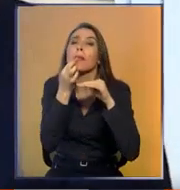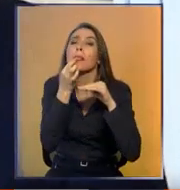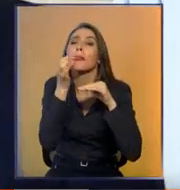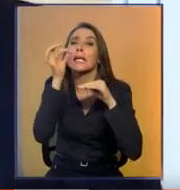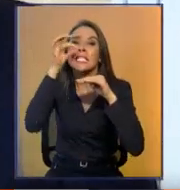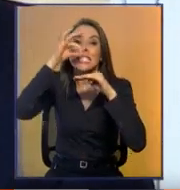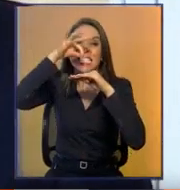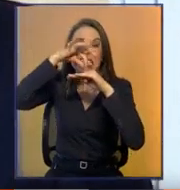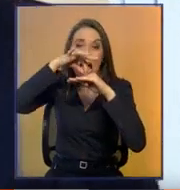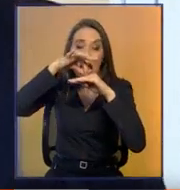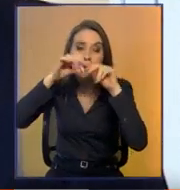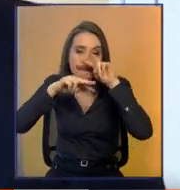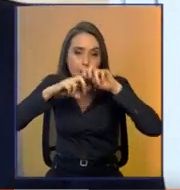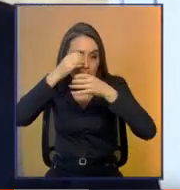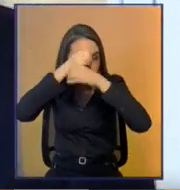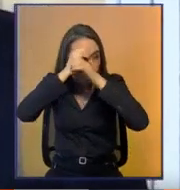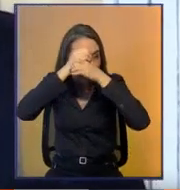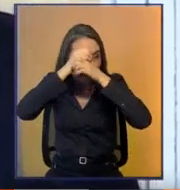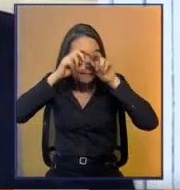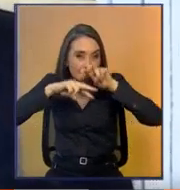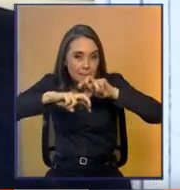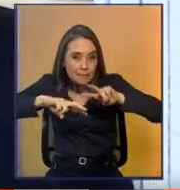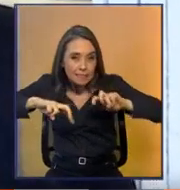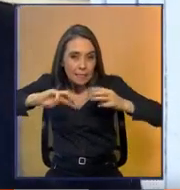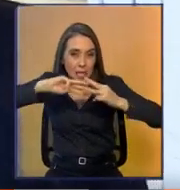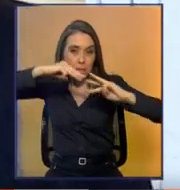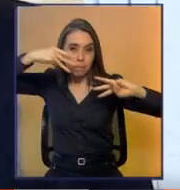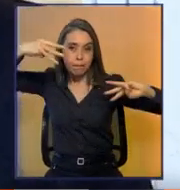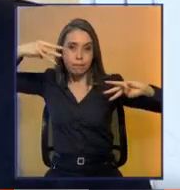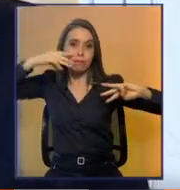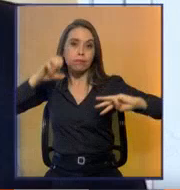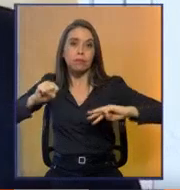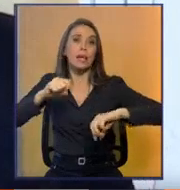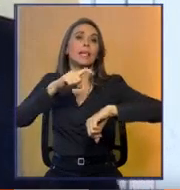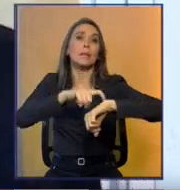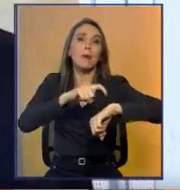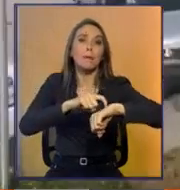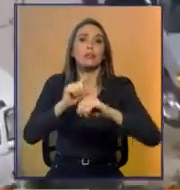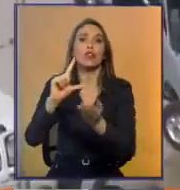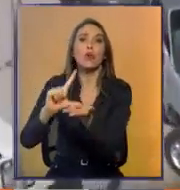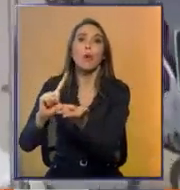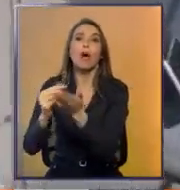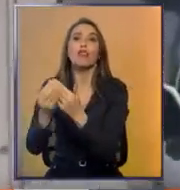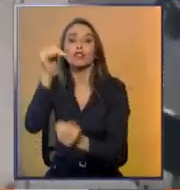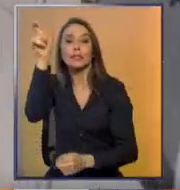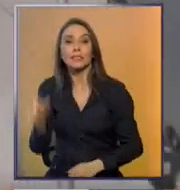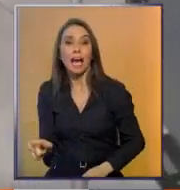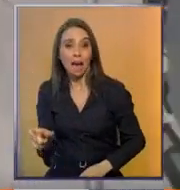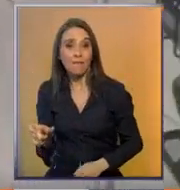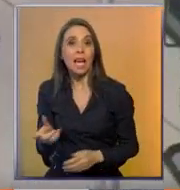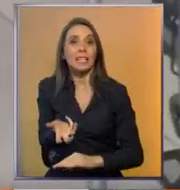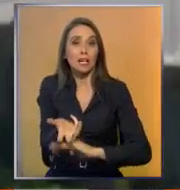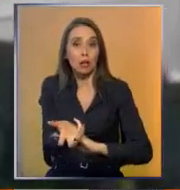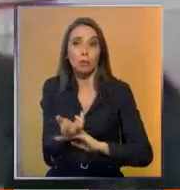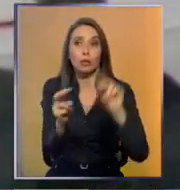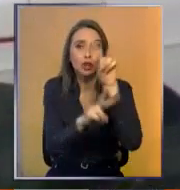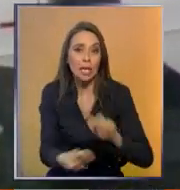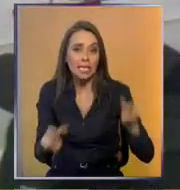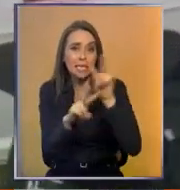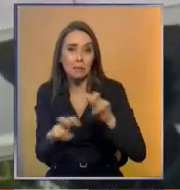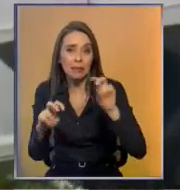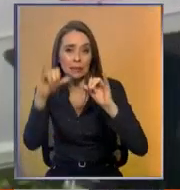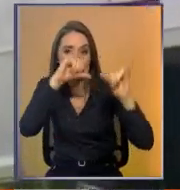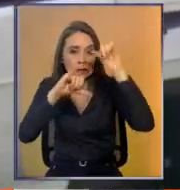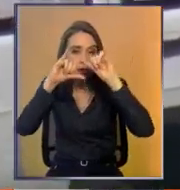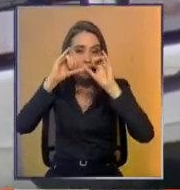se puede usar para confirmar posteriormente la identificación del tiempo y el lugar del sospechoso. Investigaciones con uso intenso de